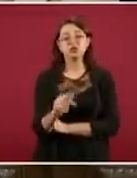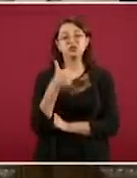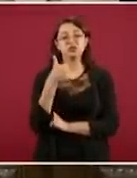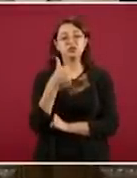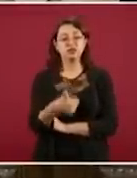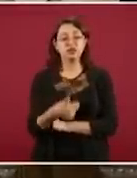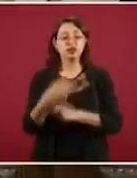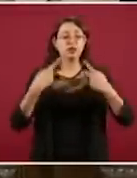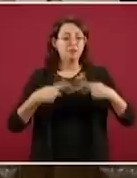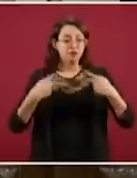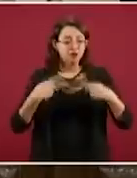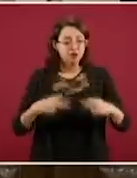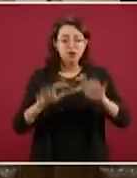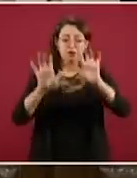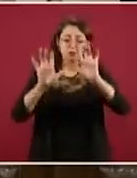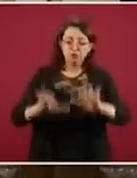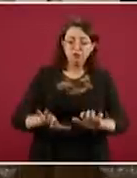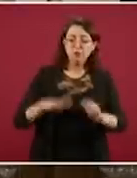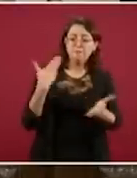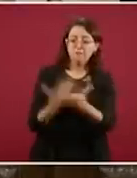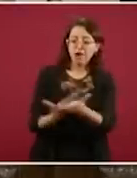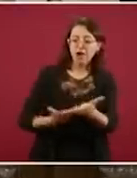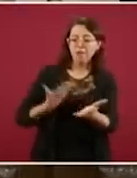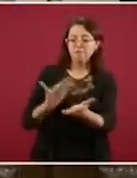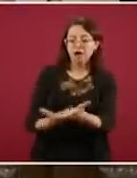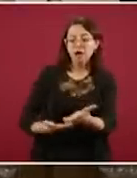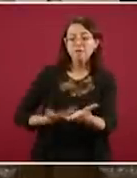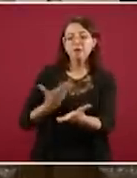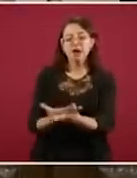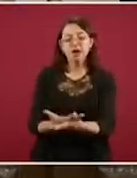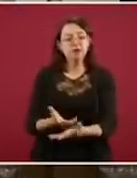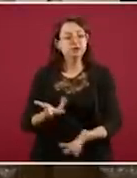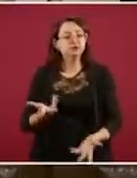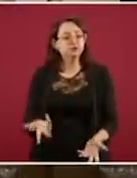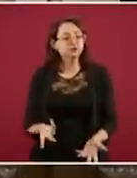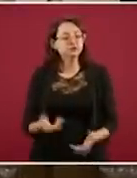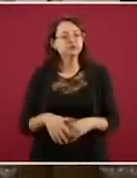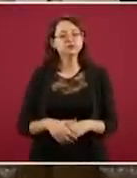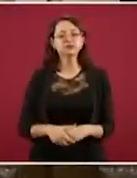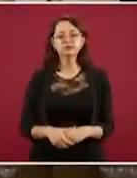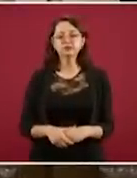486 escritos o peticiones,